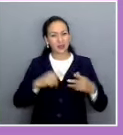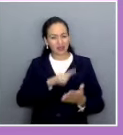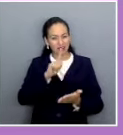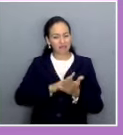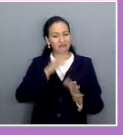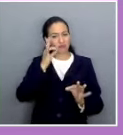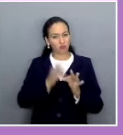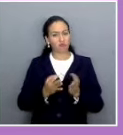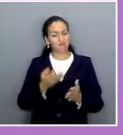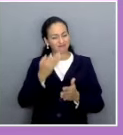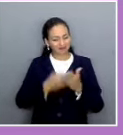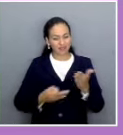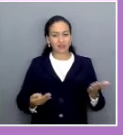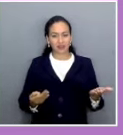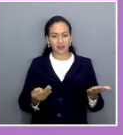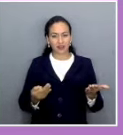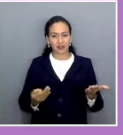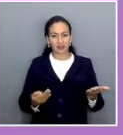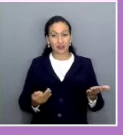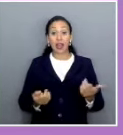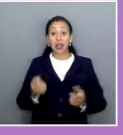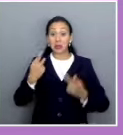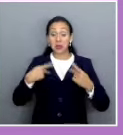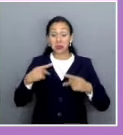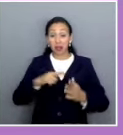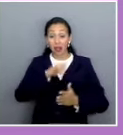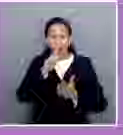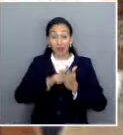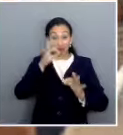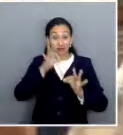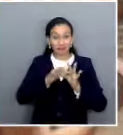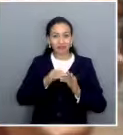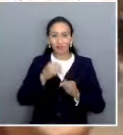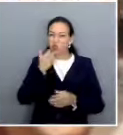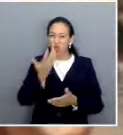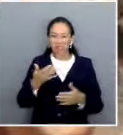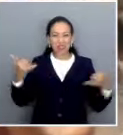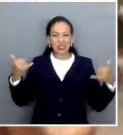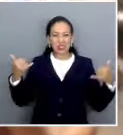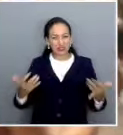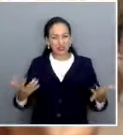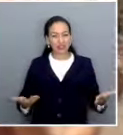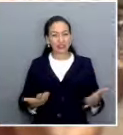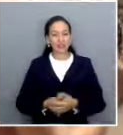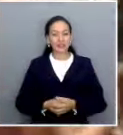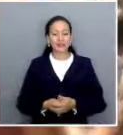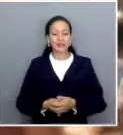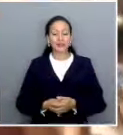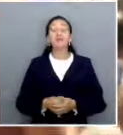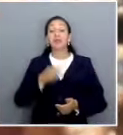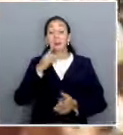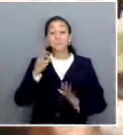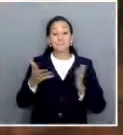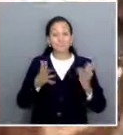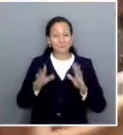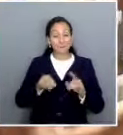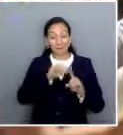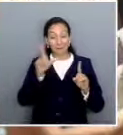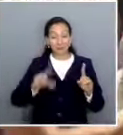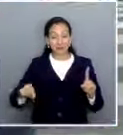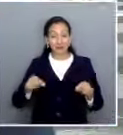nos gusta cumplir la ley. Somos reticentes para cumplir la ley. Añadieron que en promedio, la tercera parte de los hogares